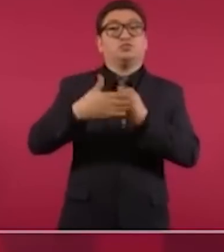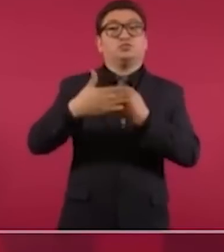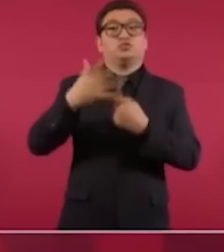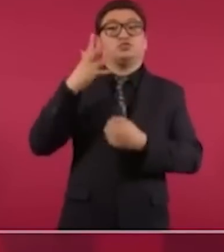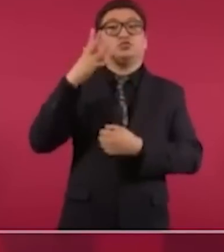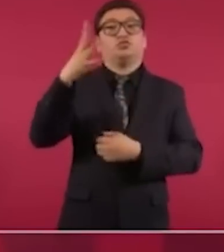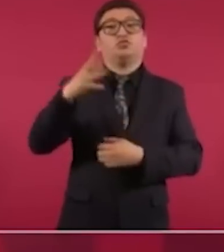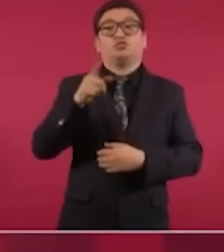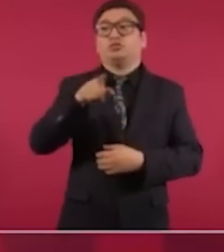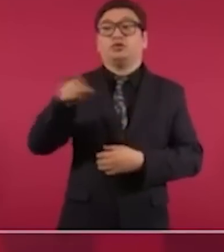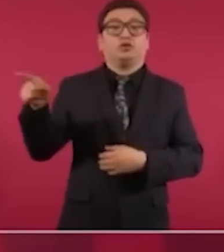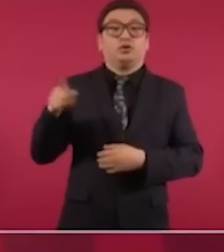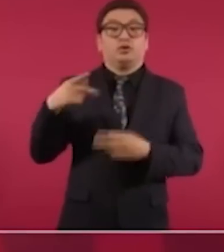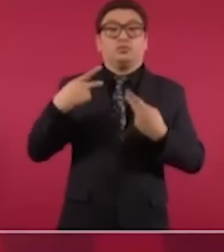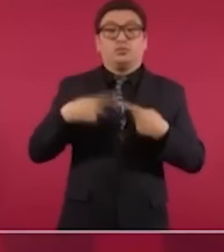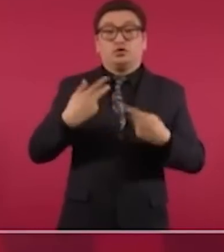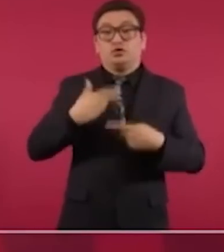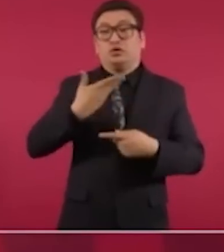están